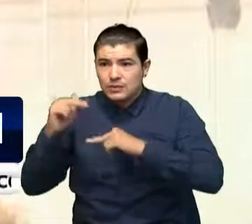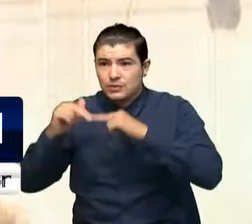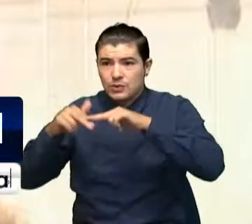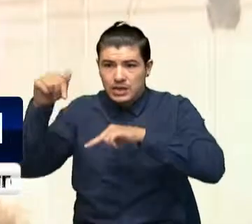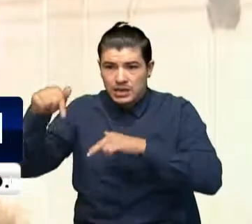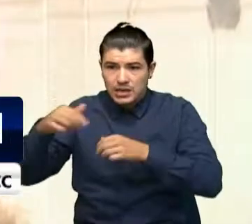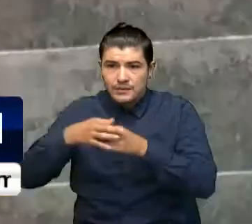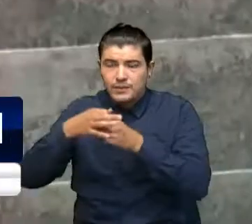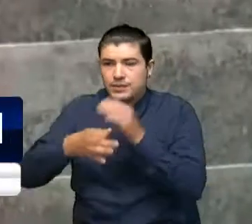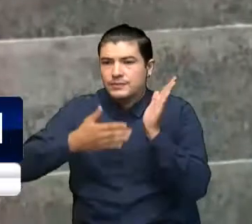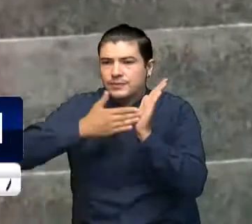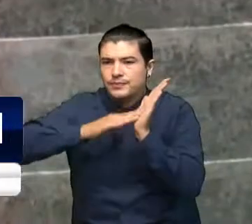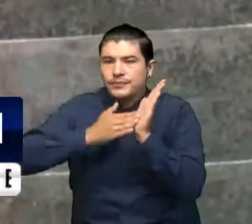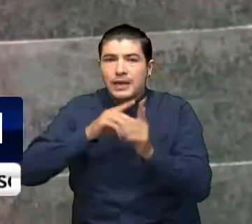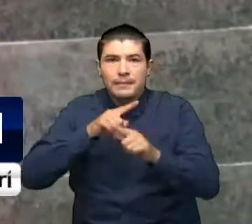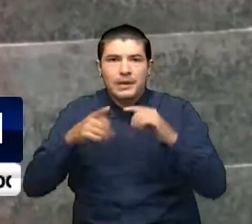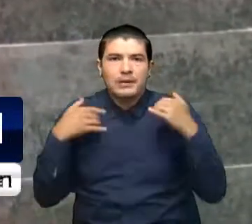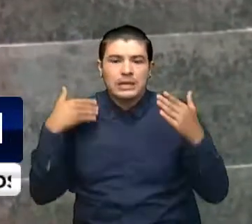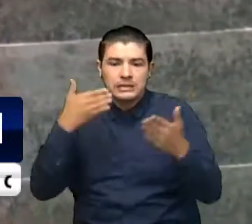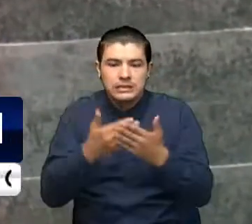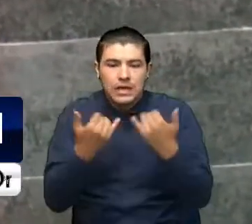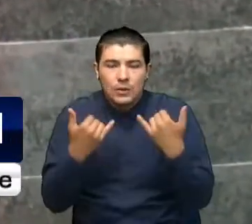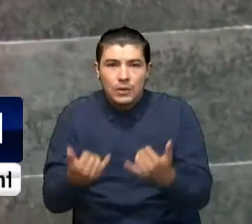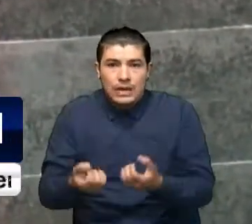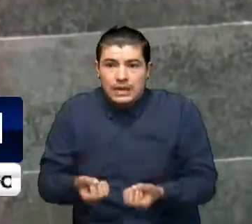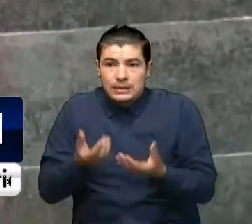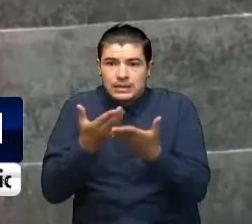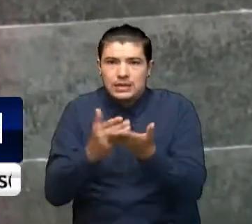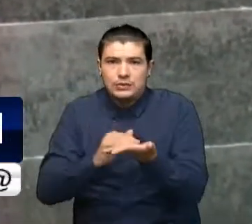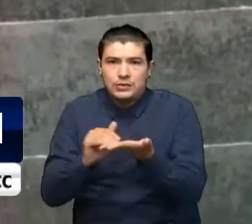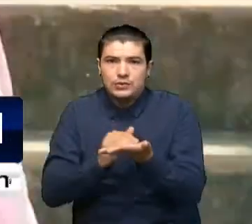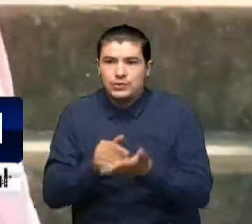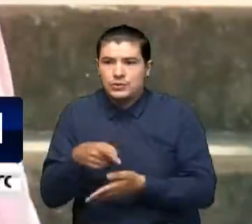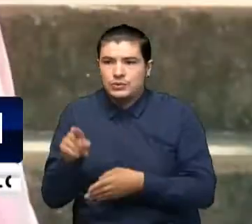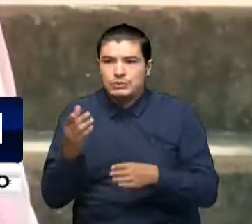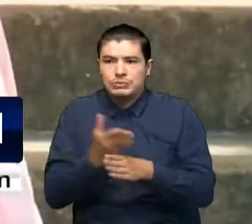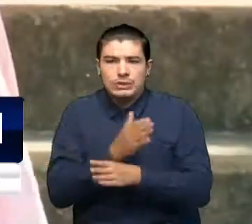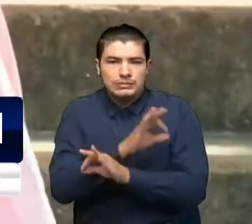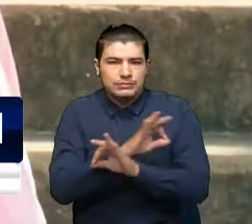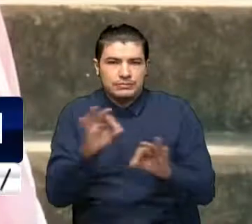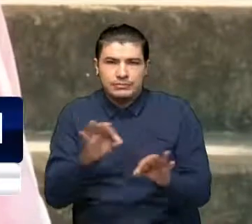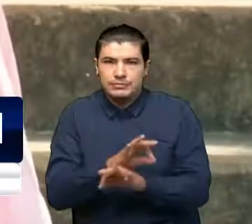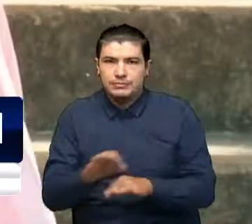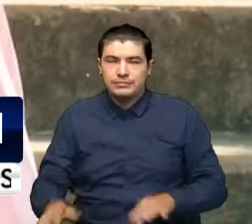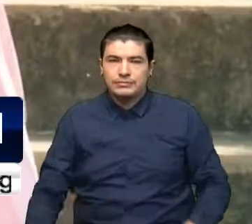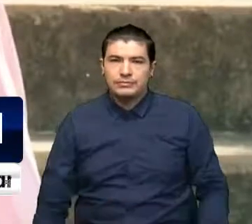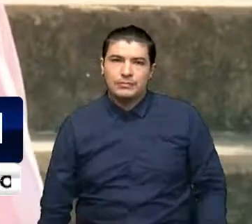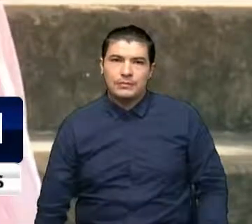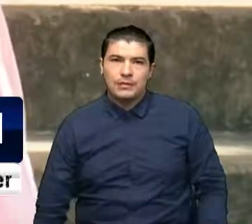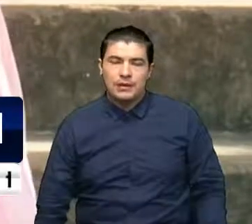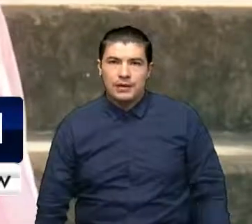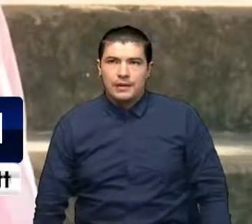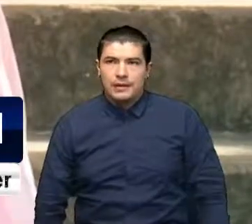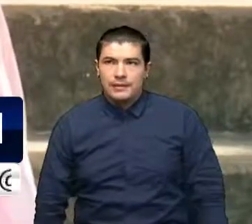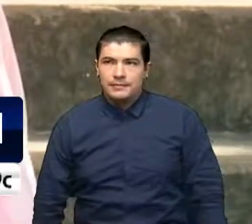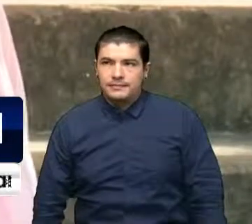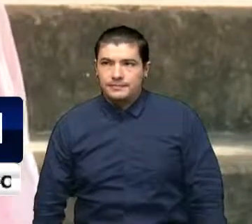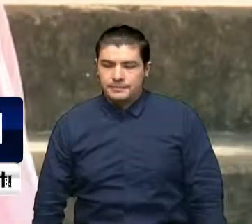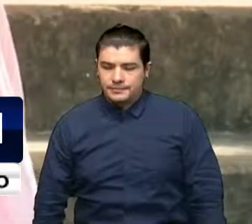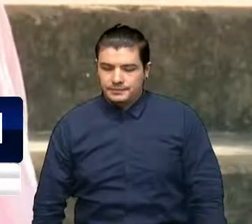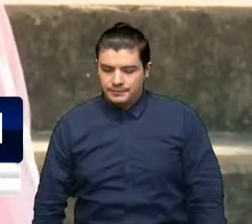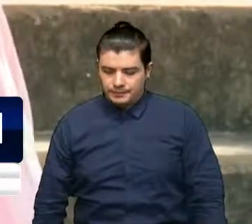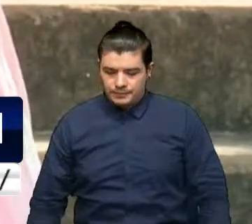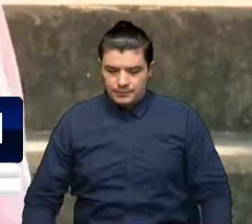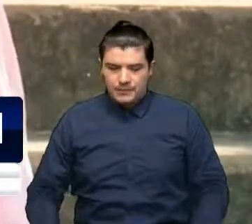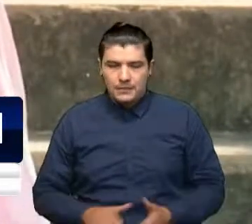de floridablanca pero hasta el momento no se ha dado solución al problema la empresa no se ha hecho